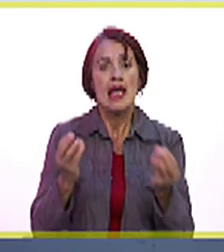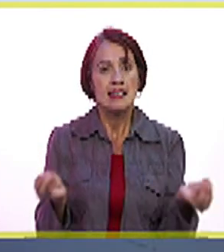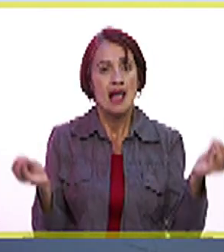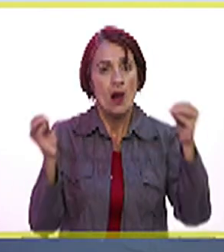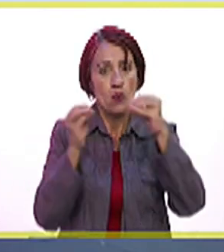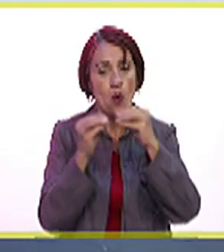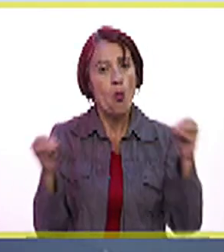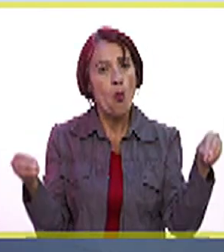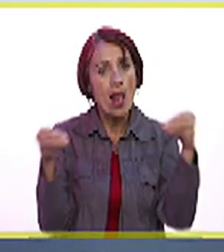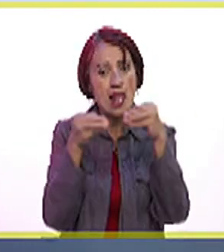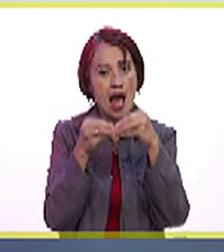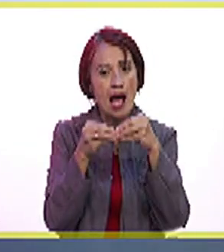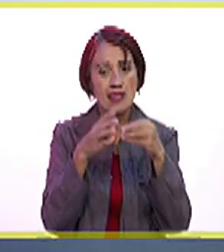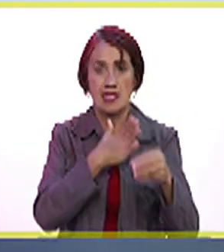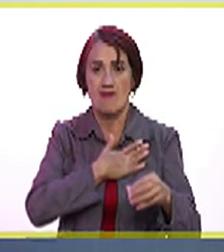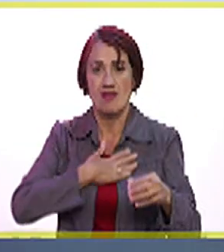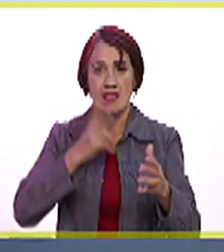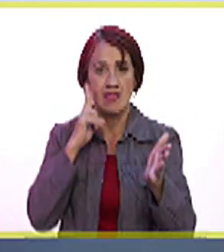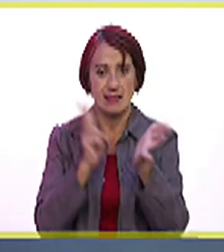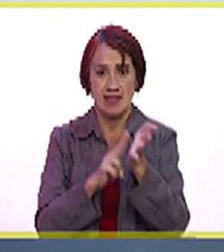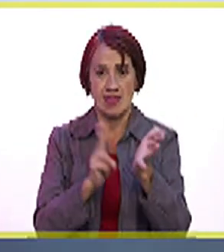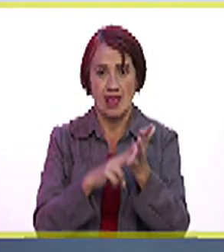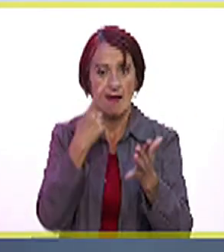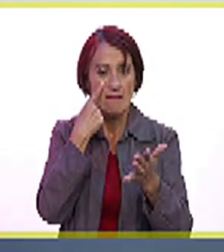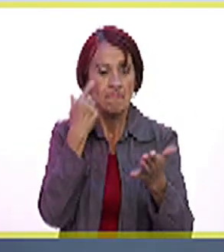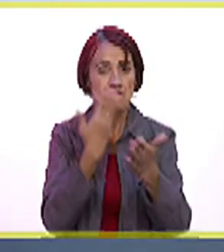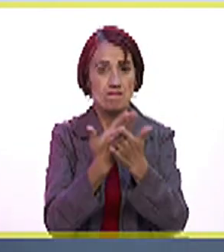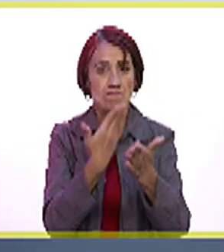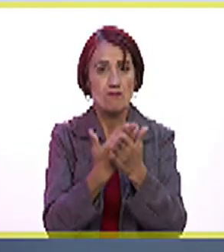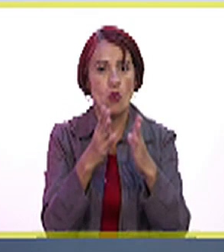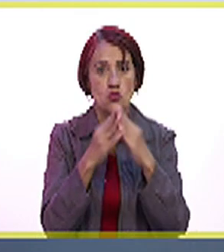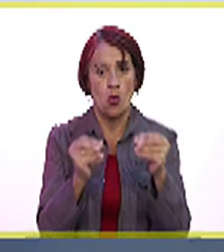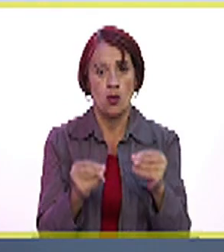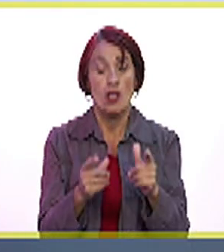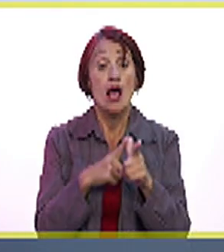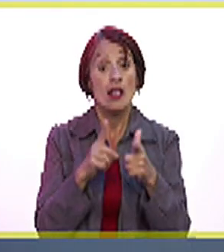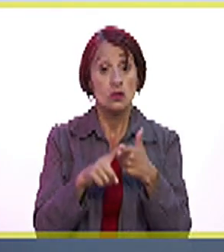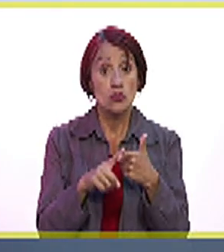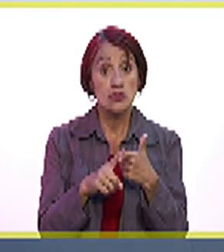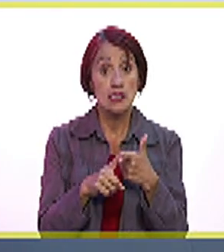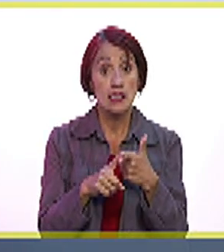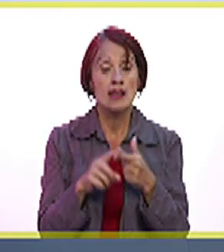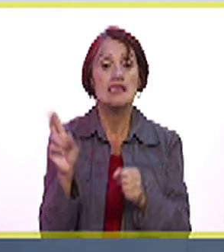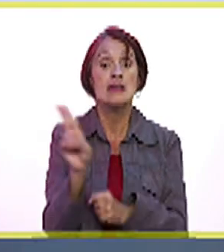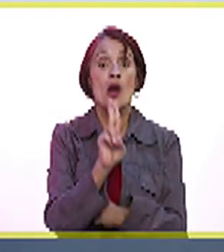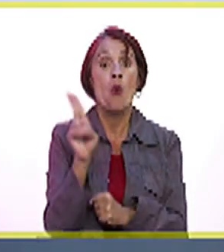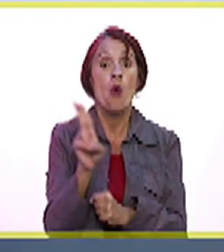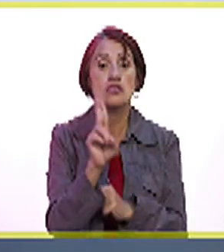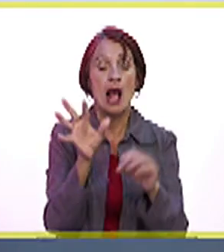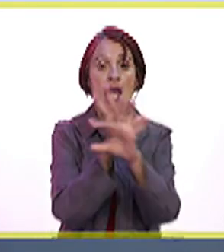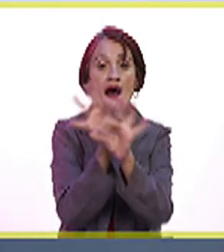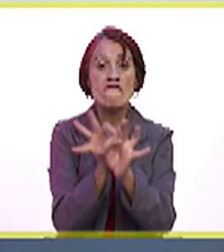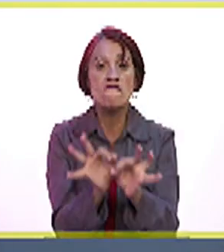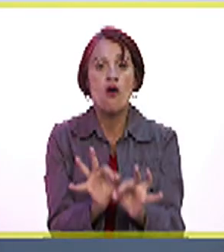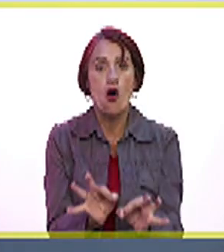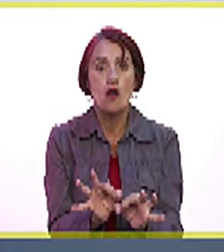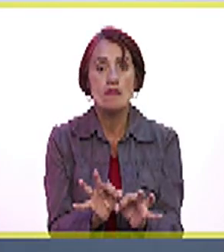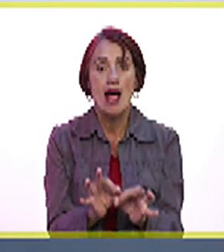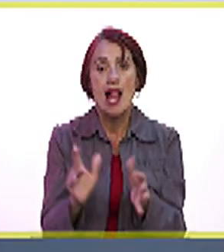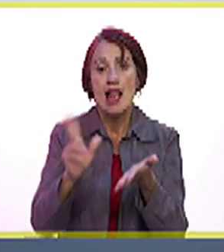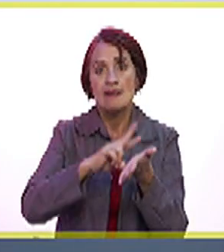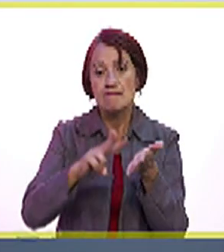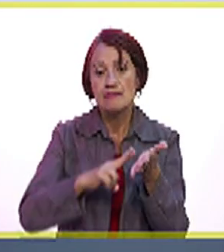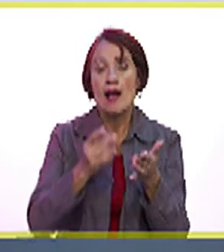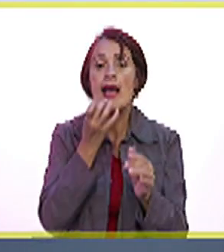concordancia y esas ganas de leer el texto como tal. Para ello utilizamos los tipos de recursos literarios, por